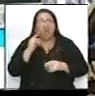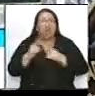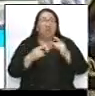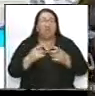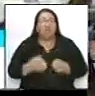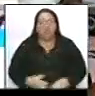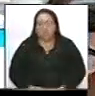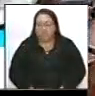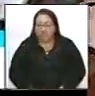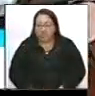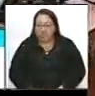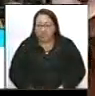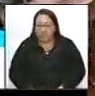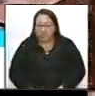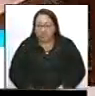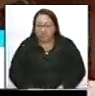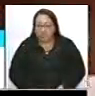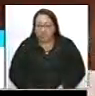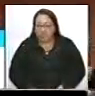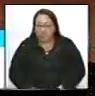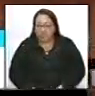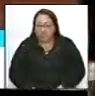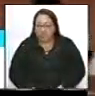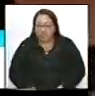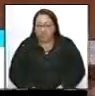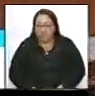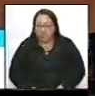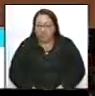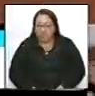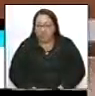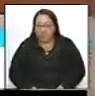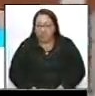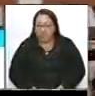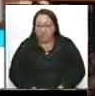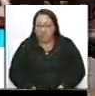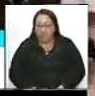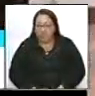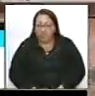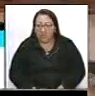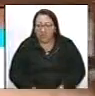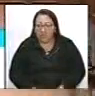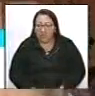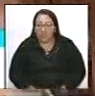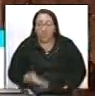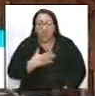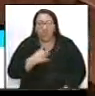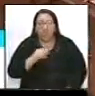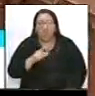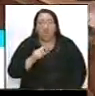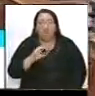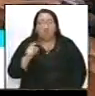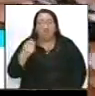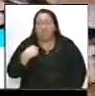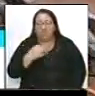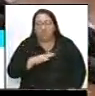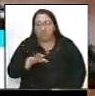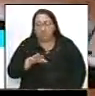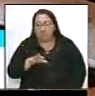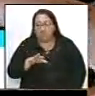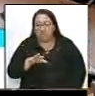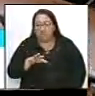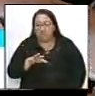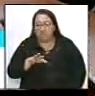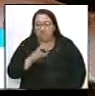Gracias, congresista Quintanilla, por alusión a la congresista Salazar. Presidenta, yo no me siento aludida porque eso no califica para mí, Presidente. Es un golpe